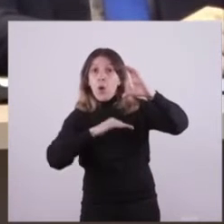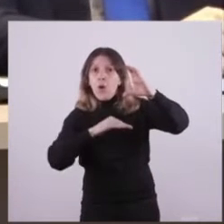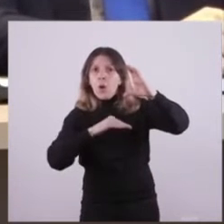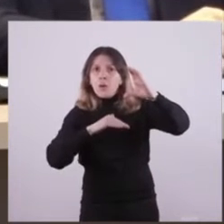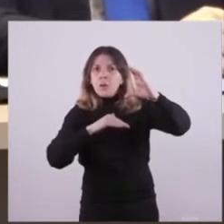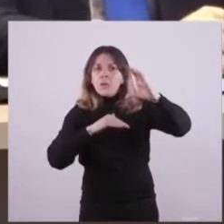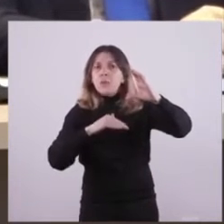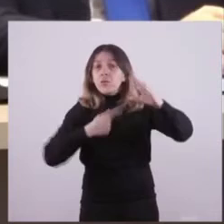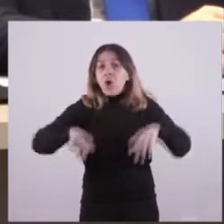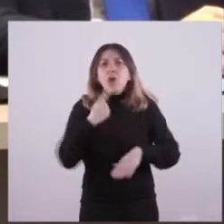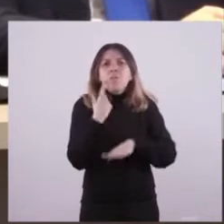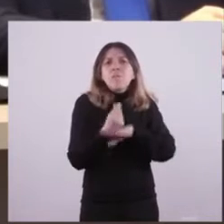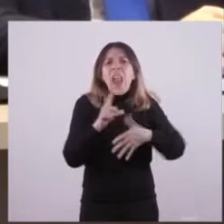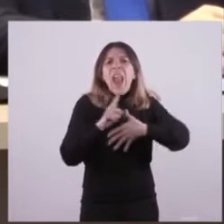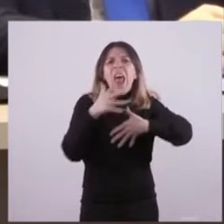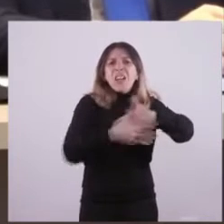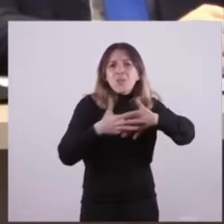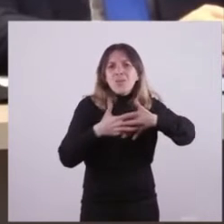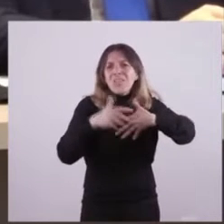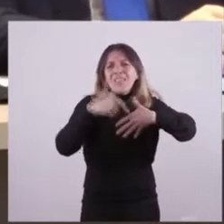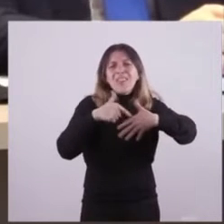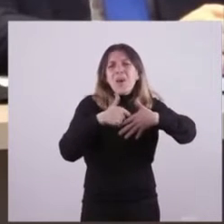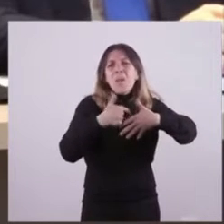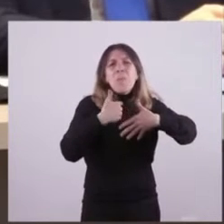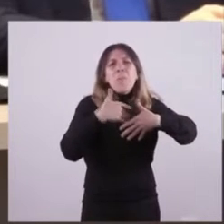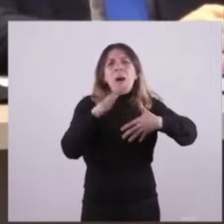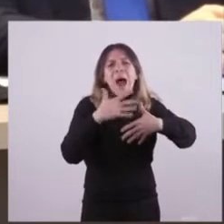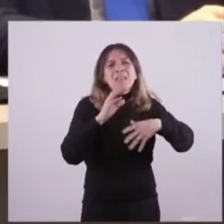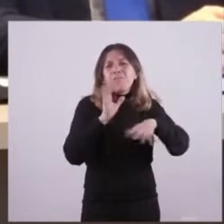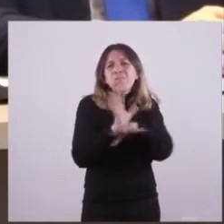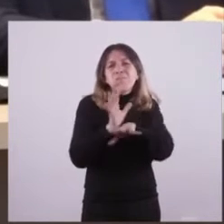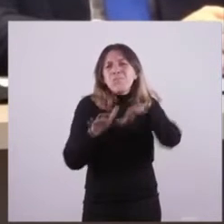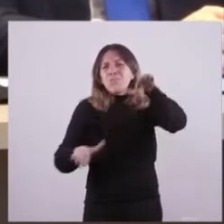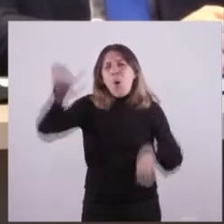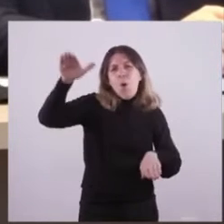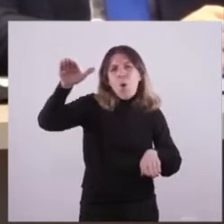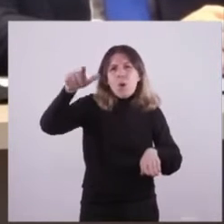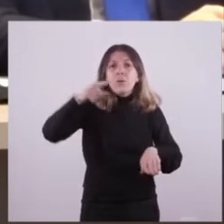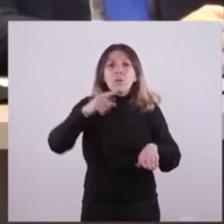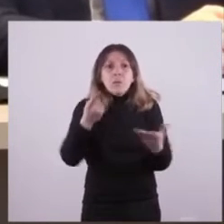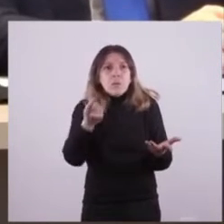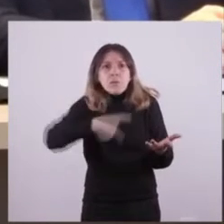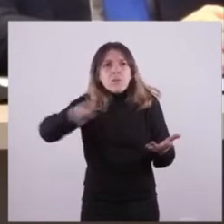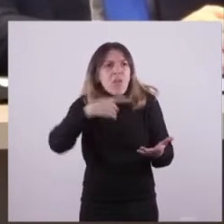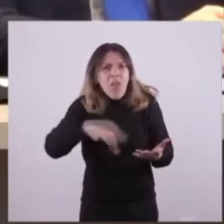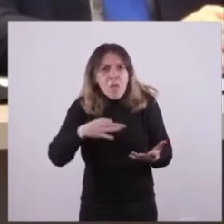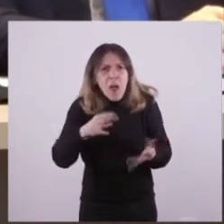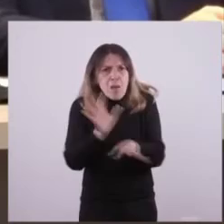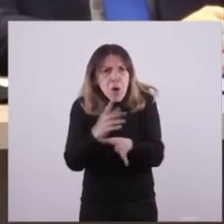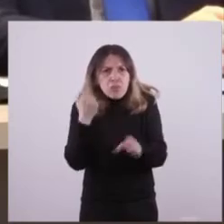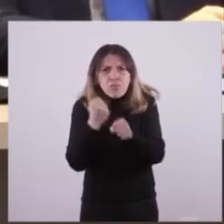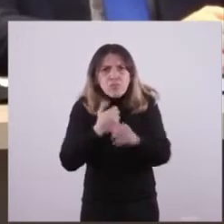Vivimos en Latinoamérica, el continente más desigual del mundo. Frente a semejante realidad, ¿no tenemos que reaccionar de algún modo?